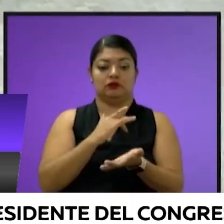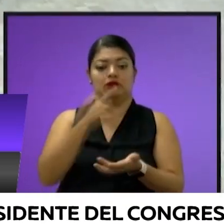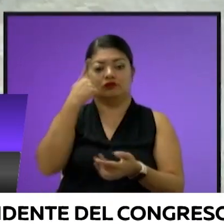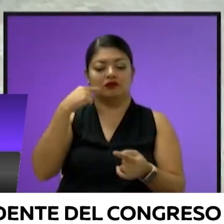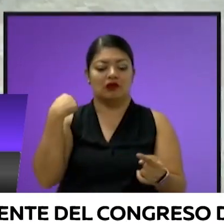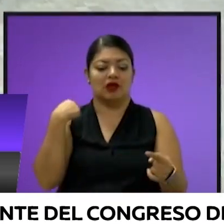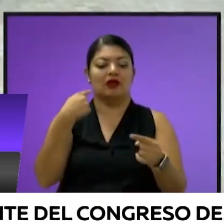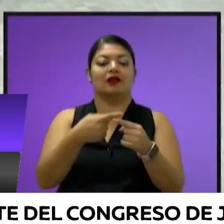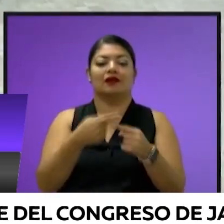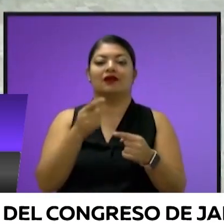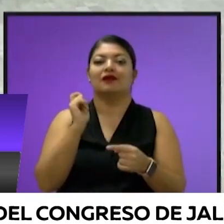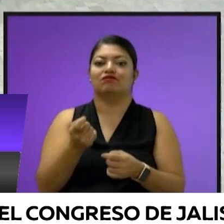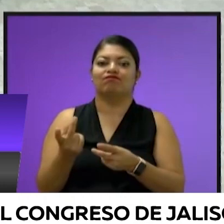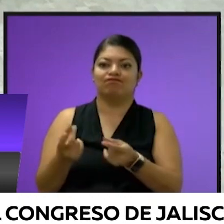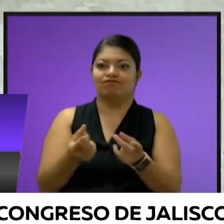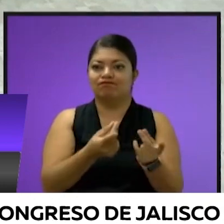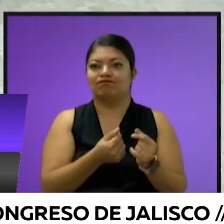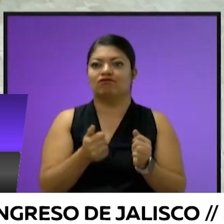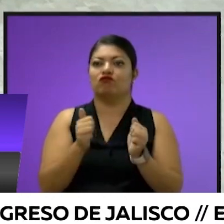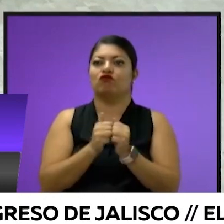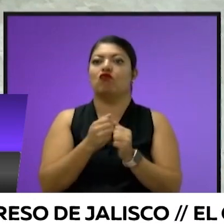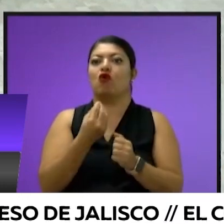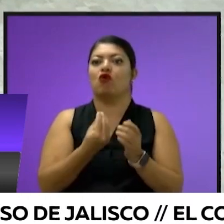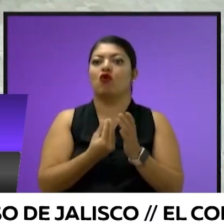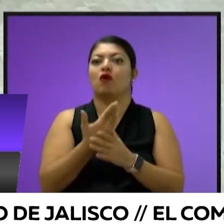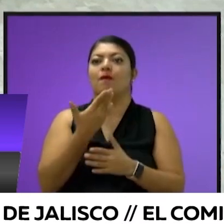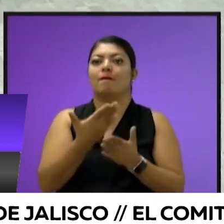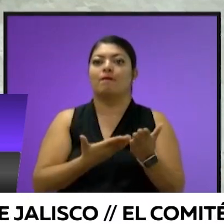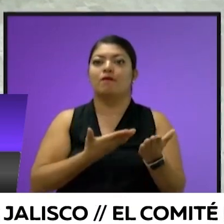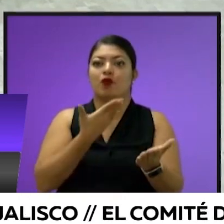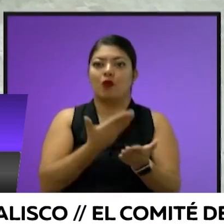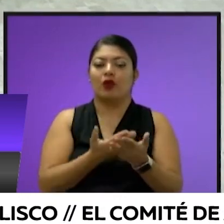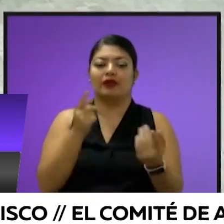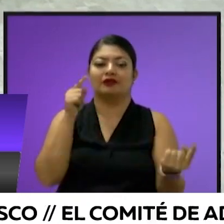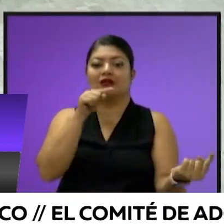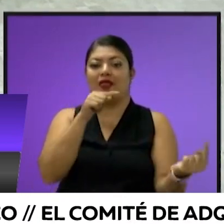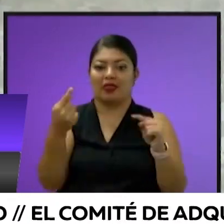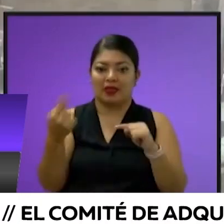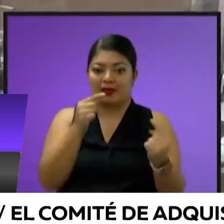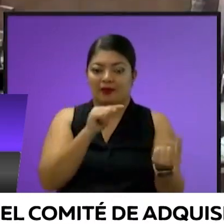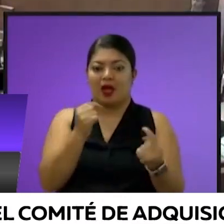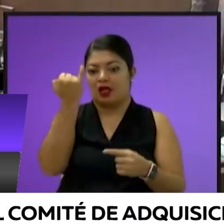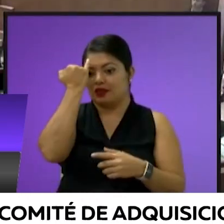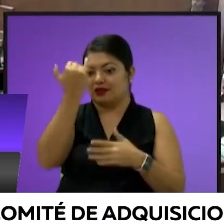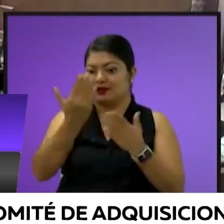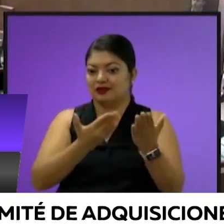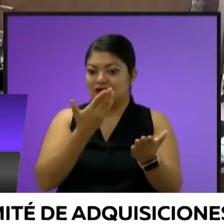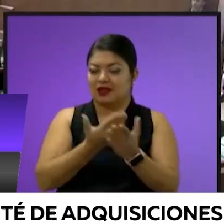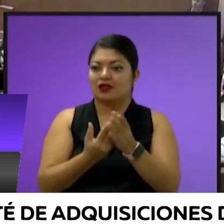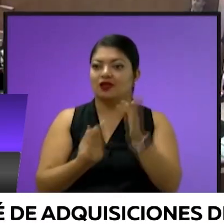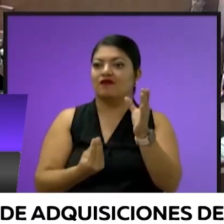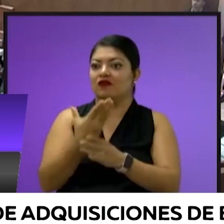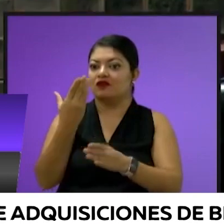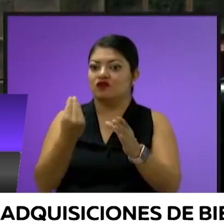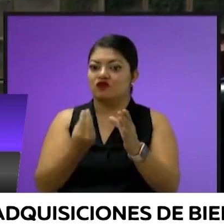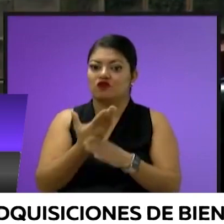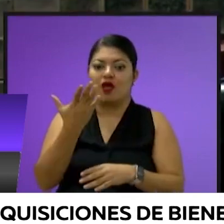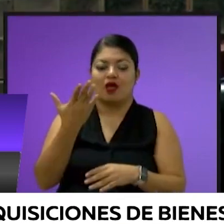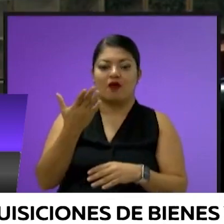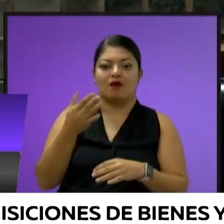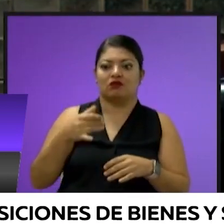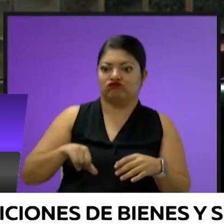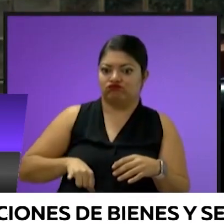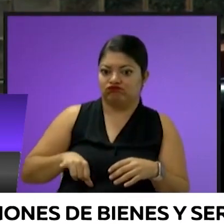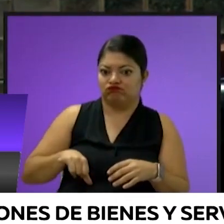legislativo productivo, con propuestas, con debates de altura, con iniciativas novedosas e interesantes, con acuerdos legislativos,